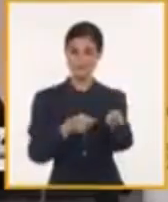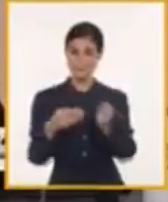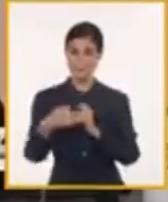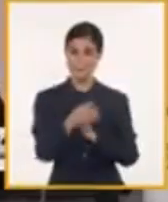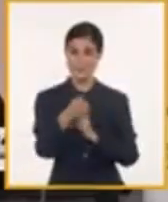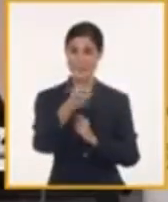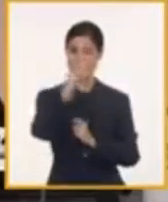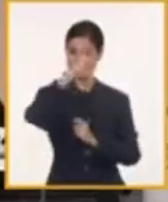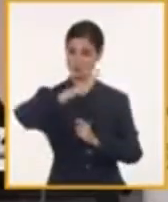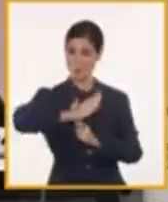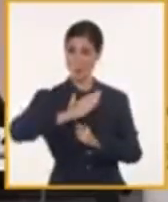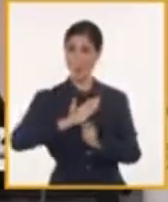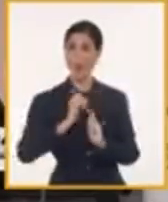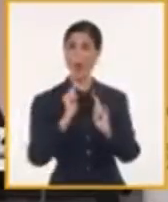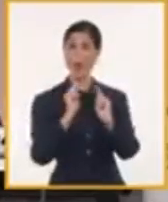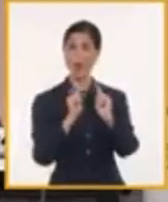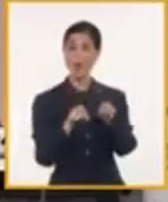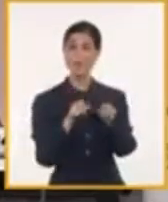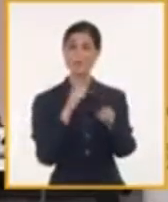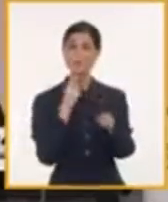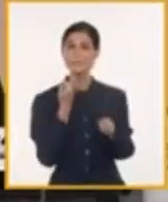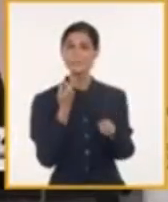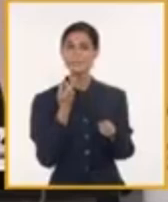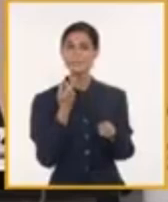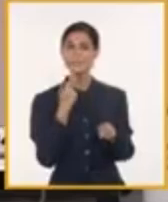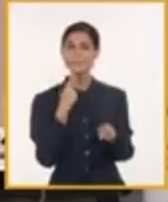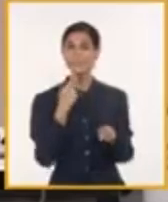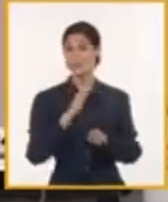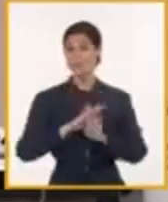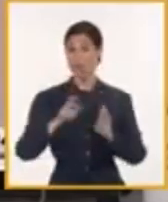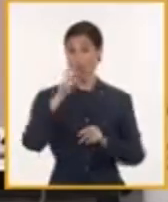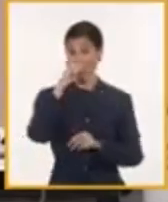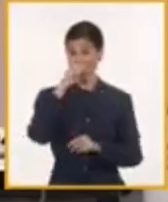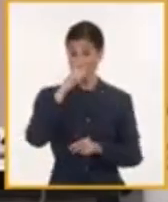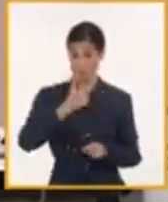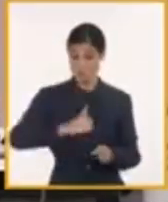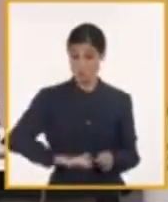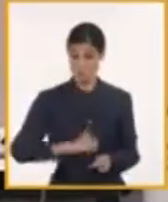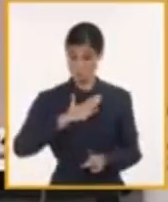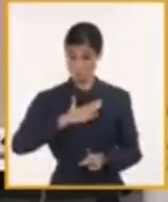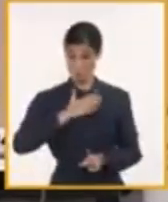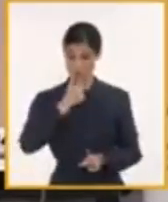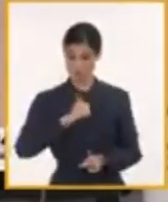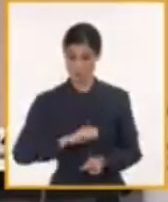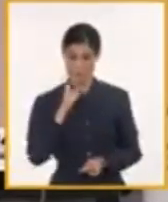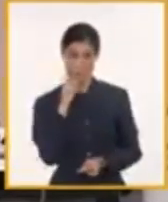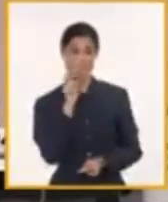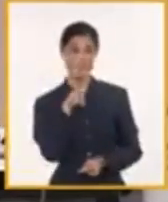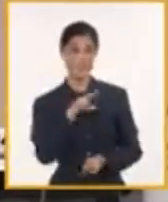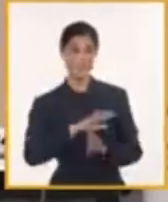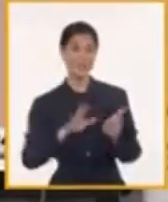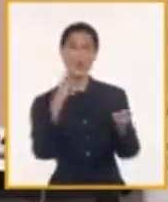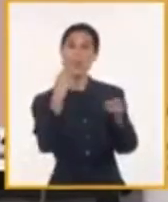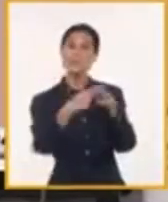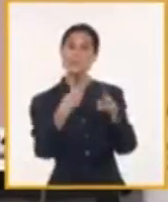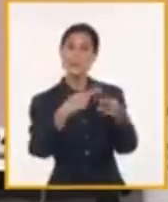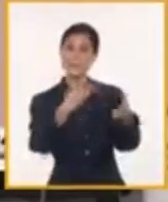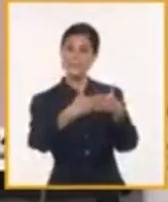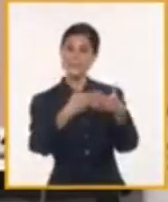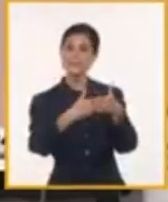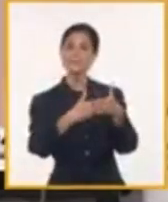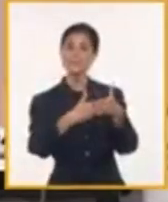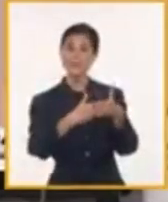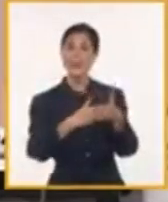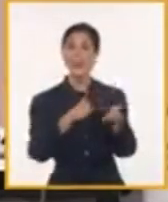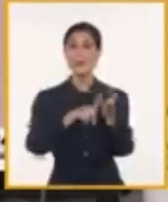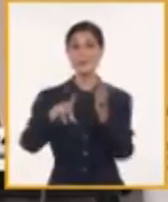Una que me es muy cercana, la conozco desde que nací prácticamente, es la industria pesquera de La Coloma en Pinar del Río.